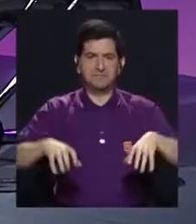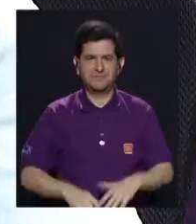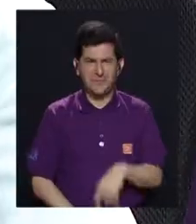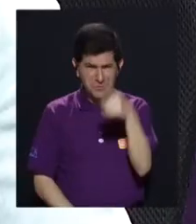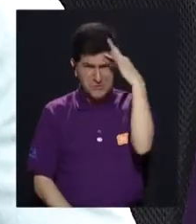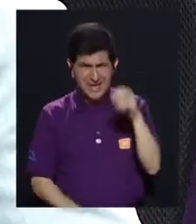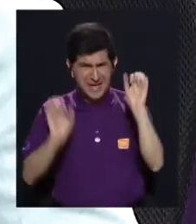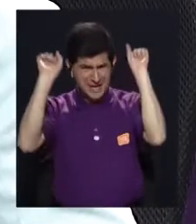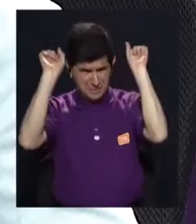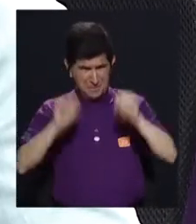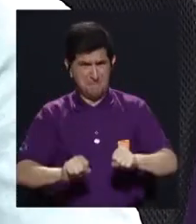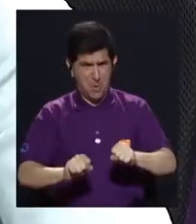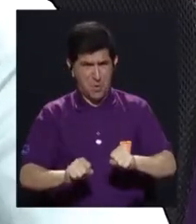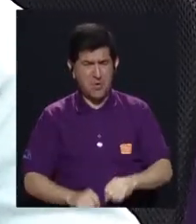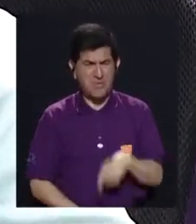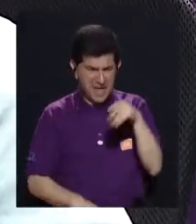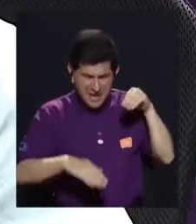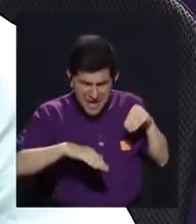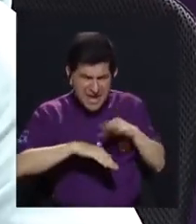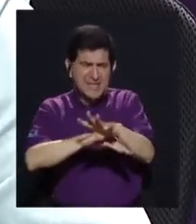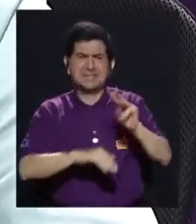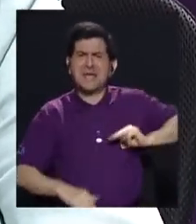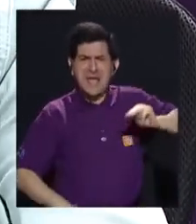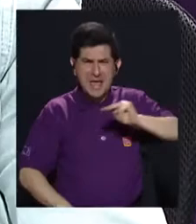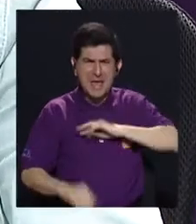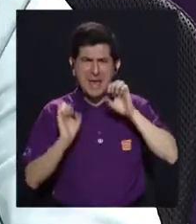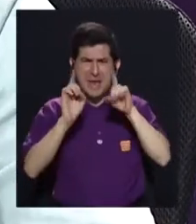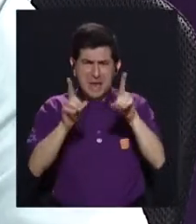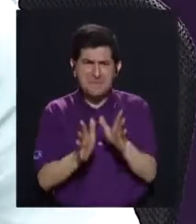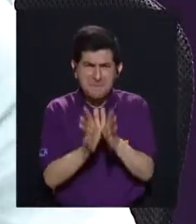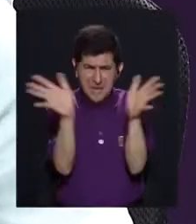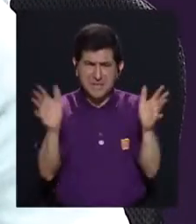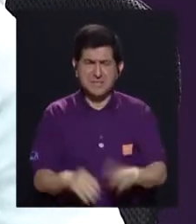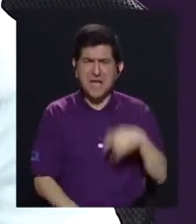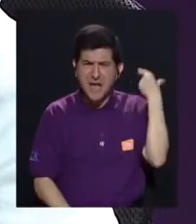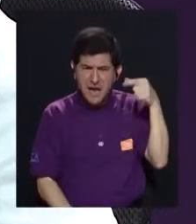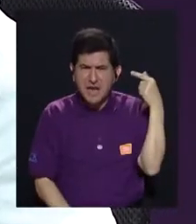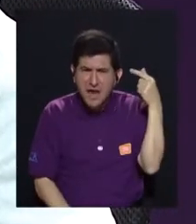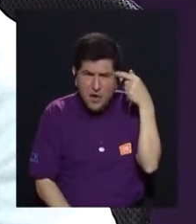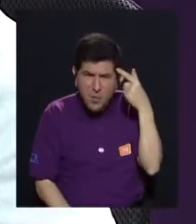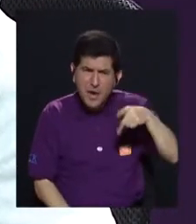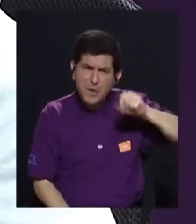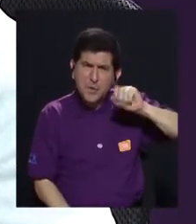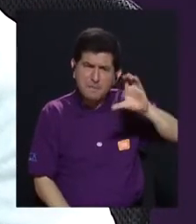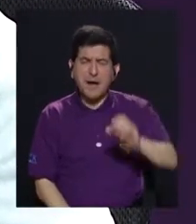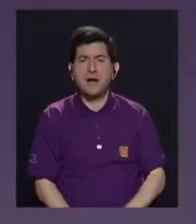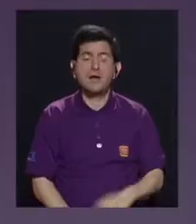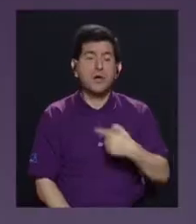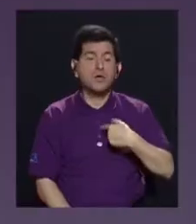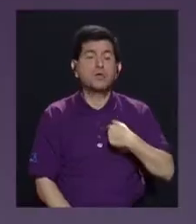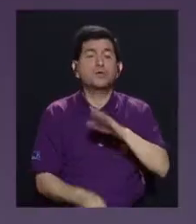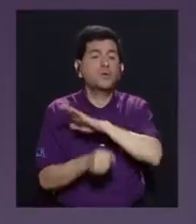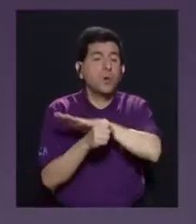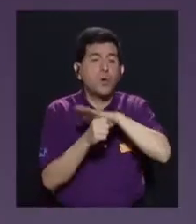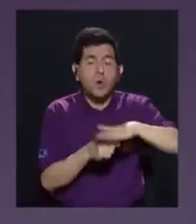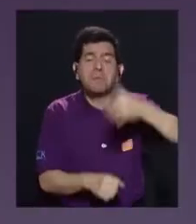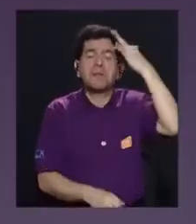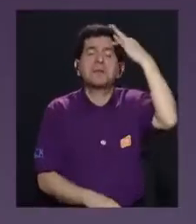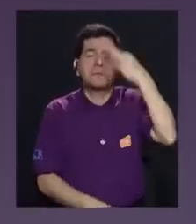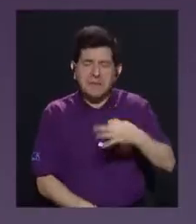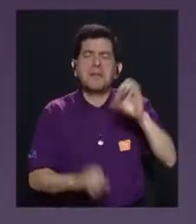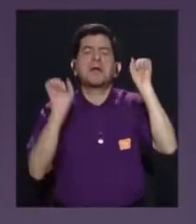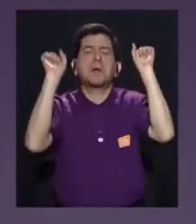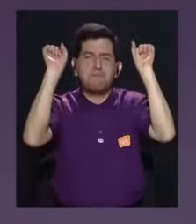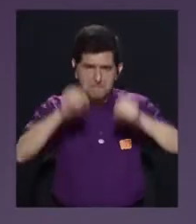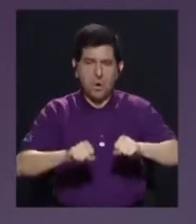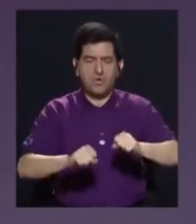hacer es a esa incidencia en el ministerio de la ocasión no estoy tengan el gobierno para que realmente poniendo convencida de que